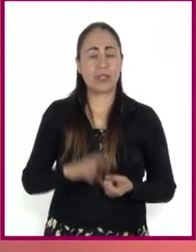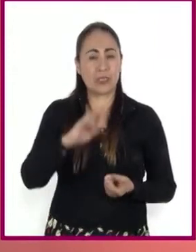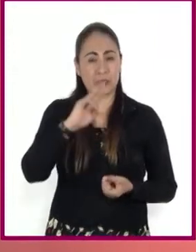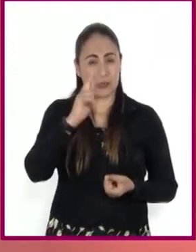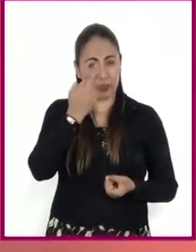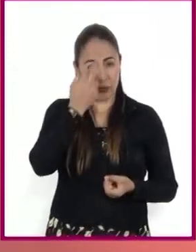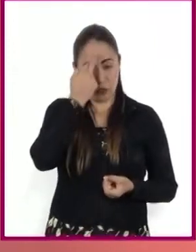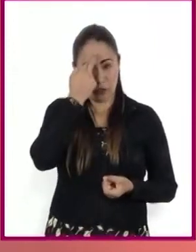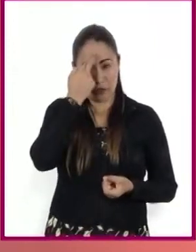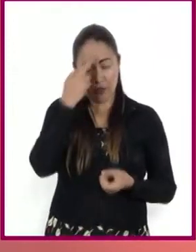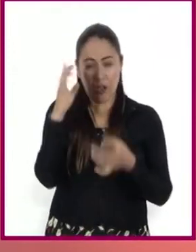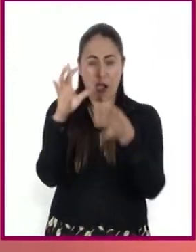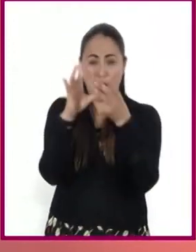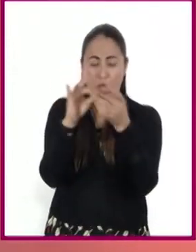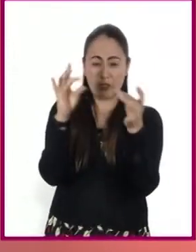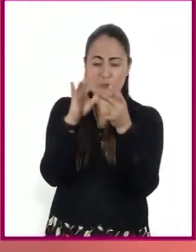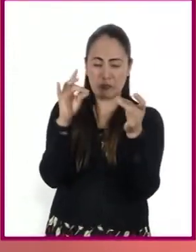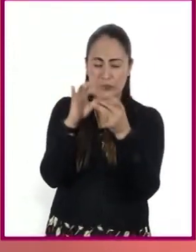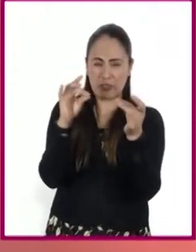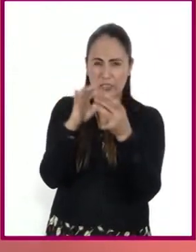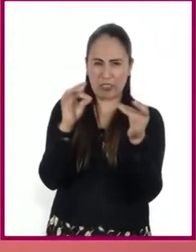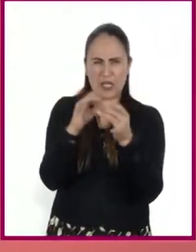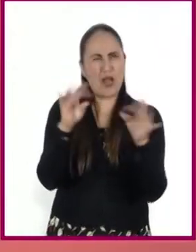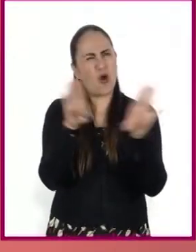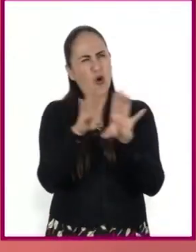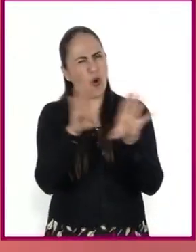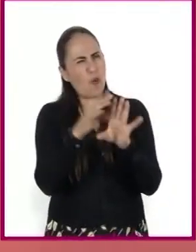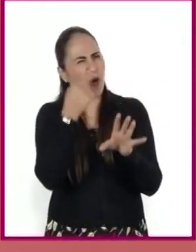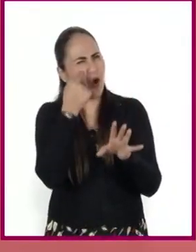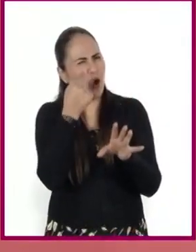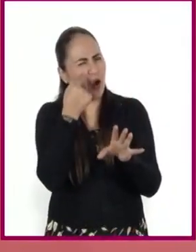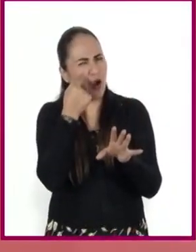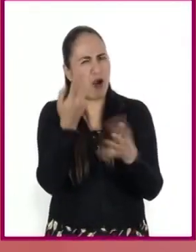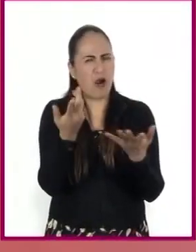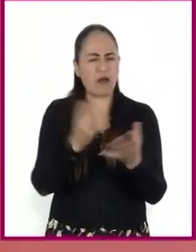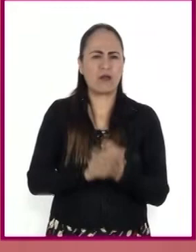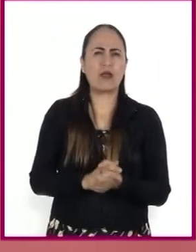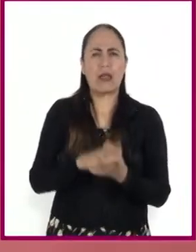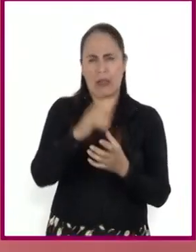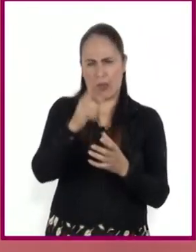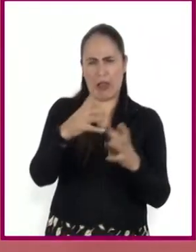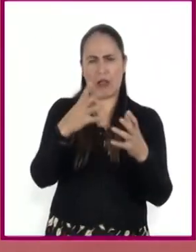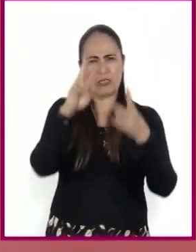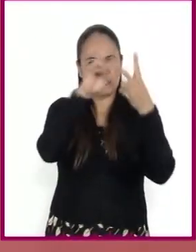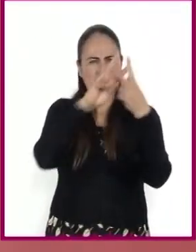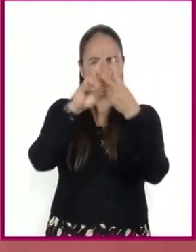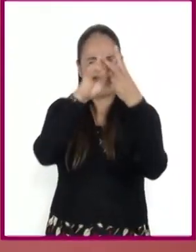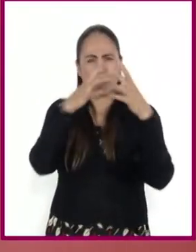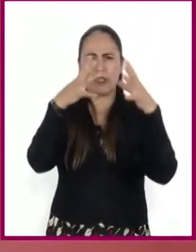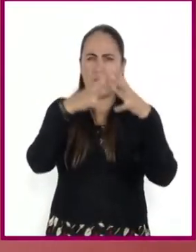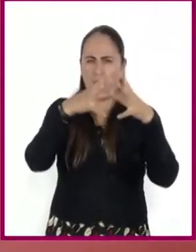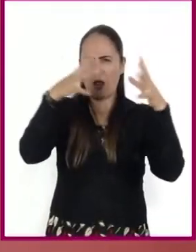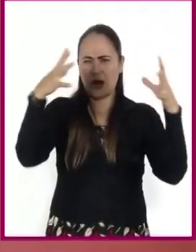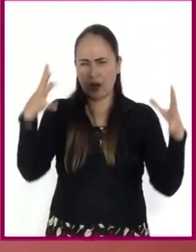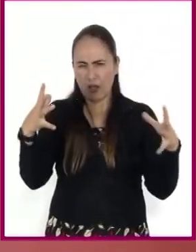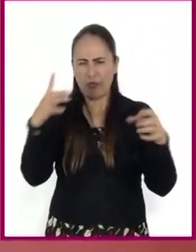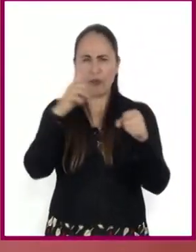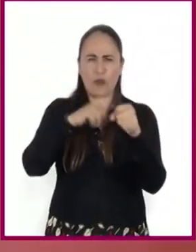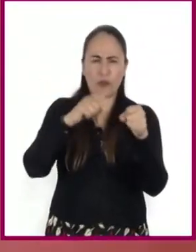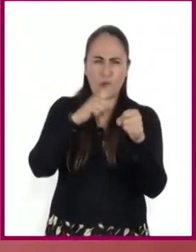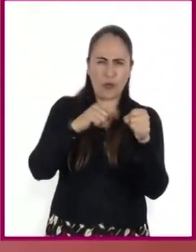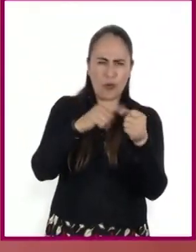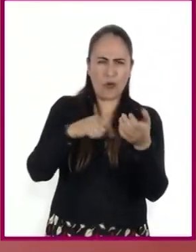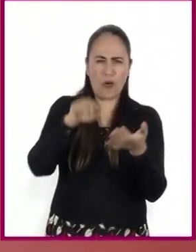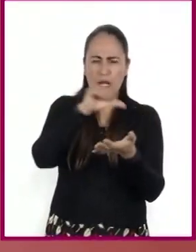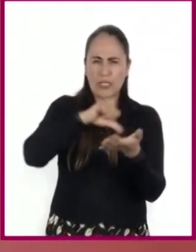Recuerden que describir es decir cómo es un objeto. Bueno, esta estrella es grande. Ay, de color amarillo al centro